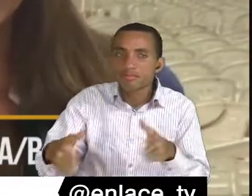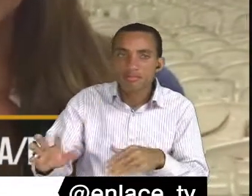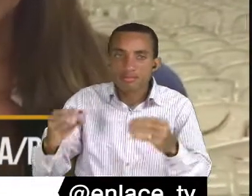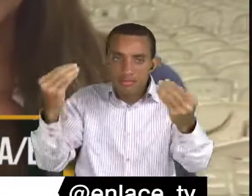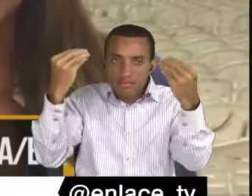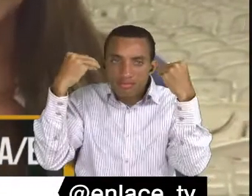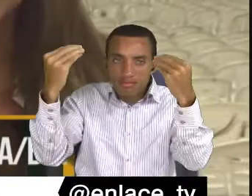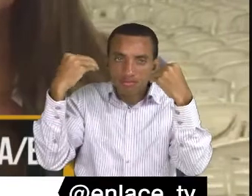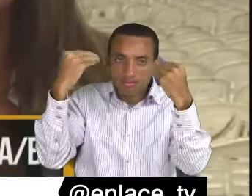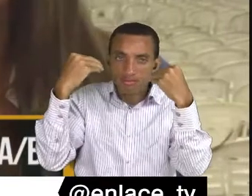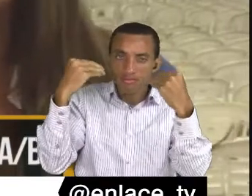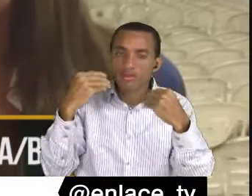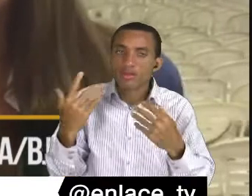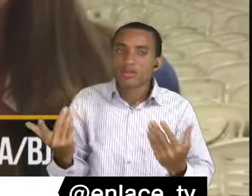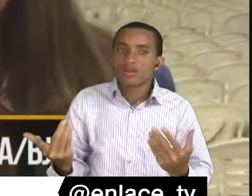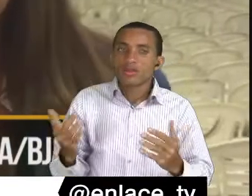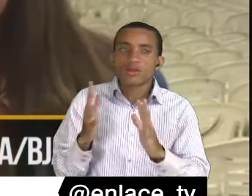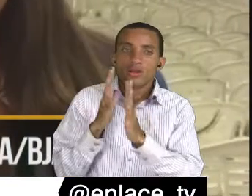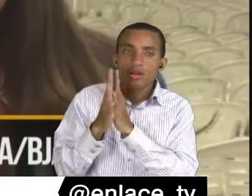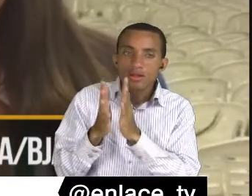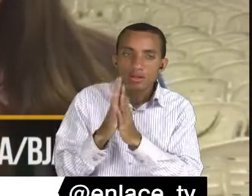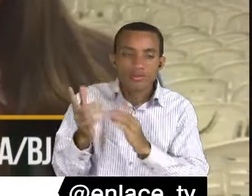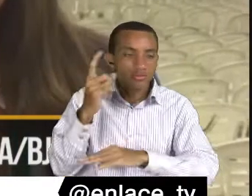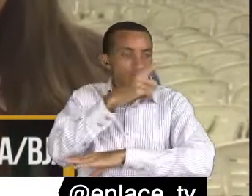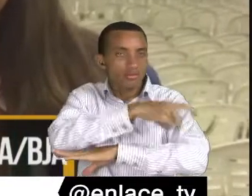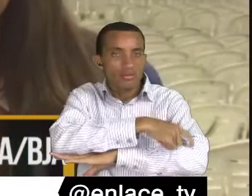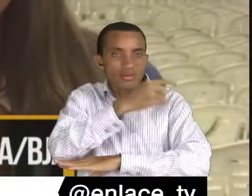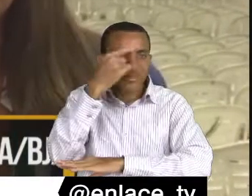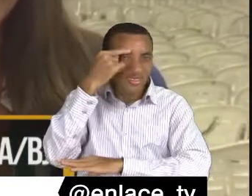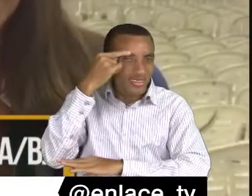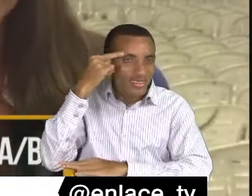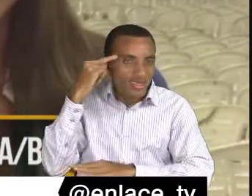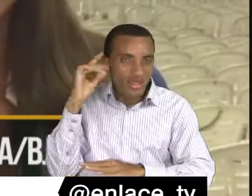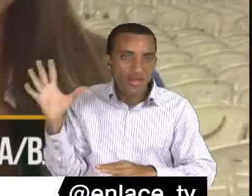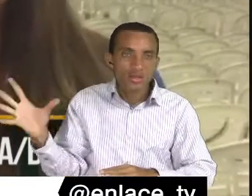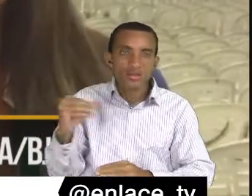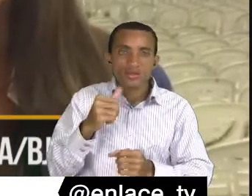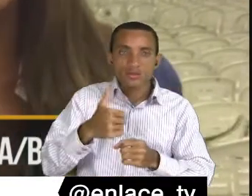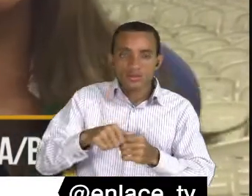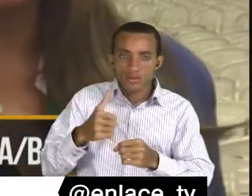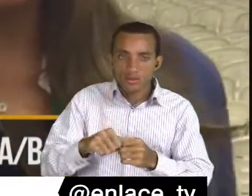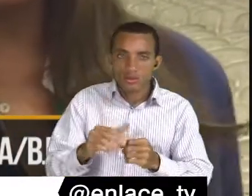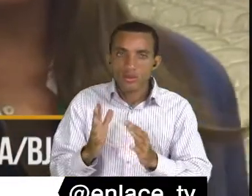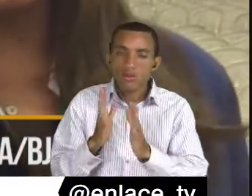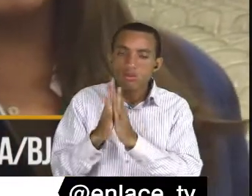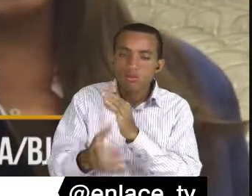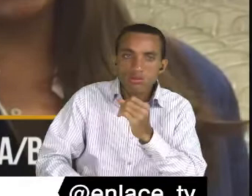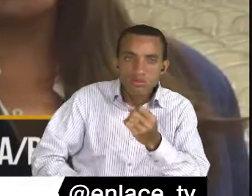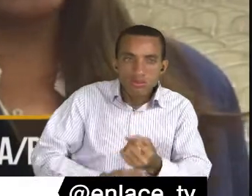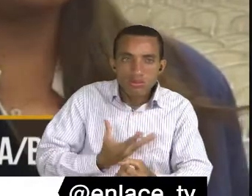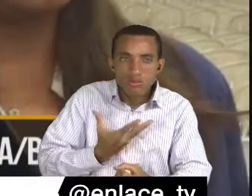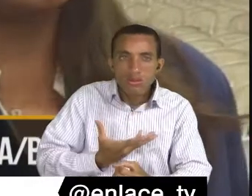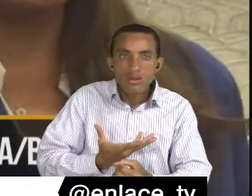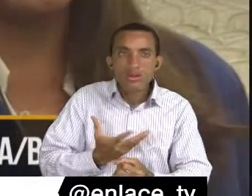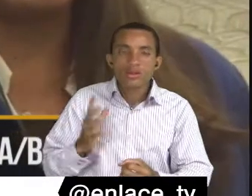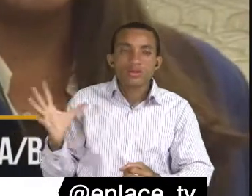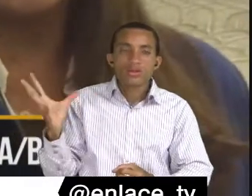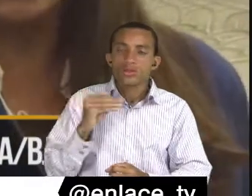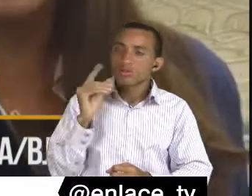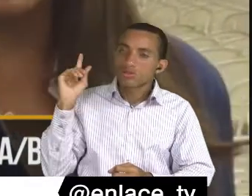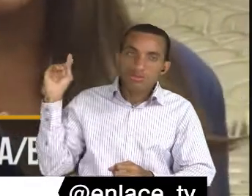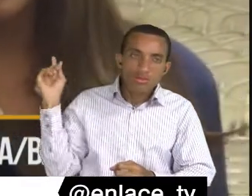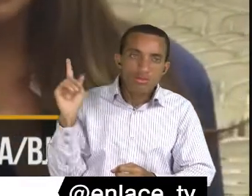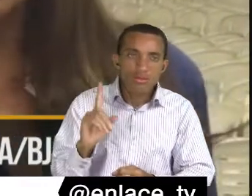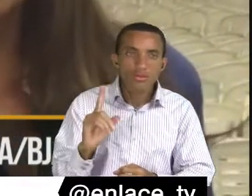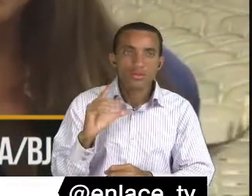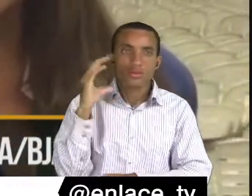tuvimos información acerca del tema de hidrocarburos y de Ecopetrol en toda esta cadena de productividad en todos estos años en